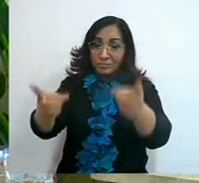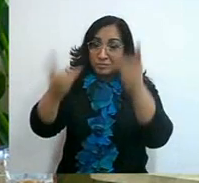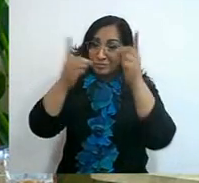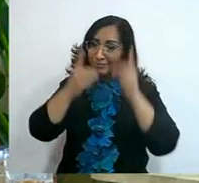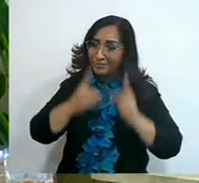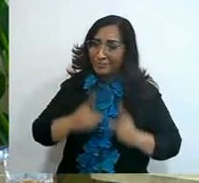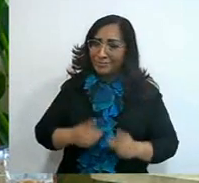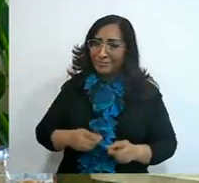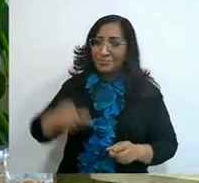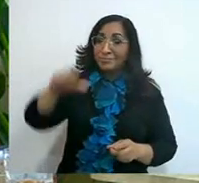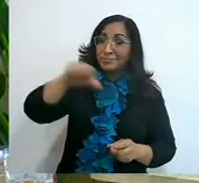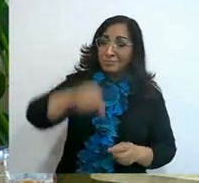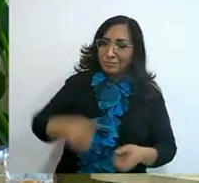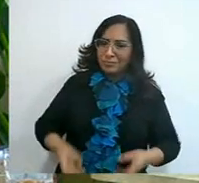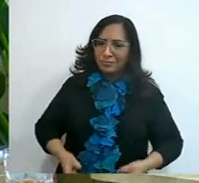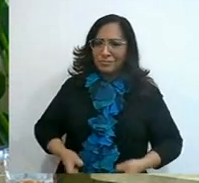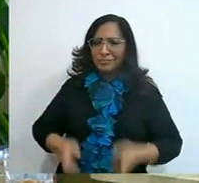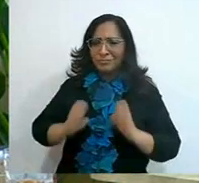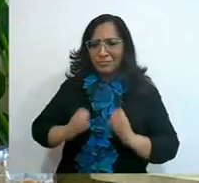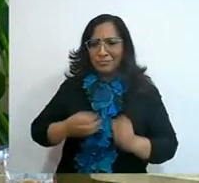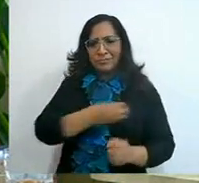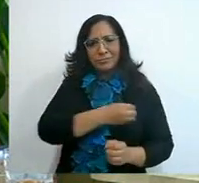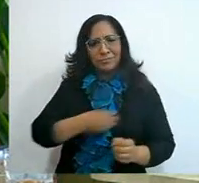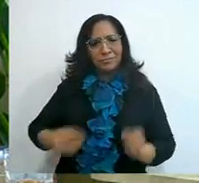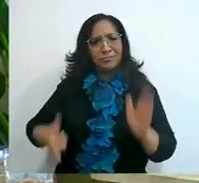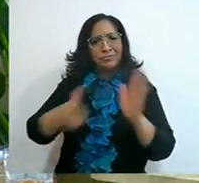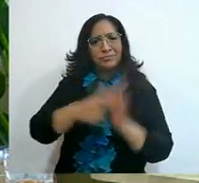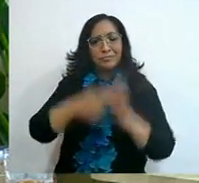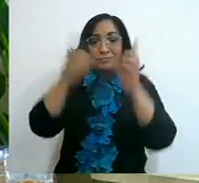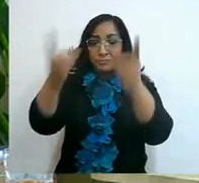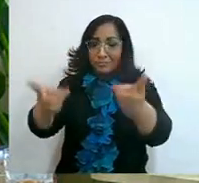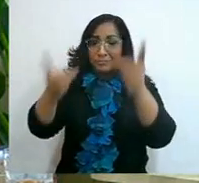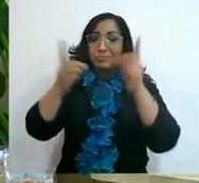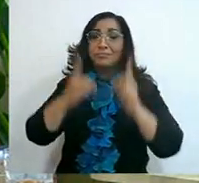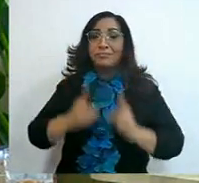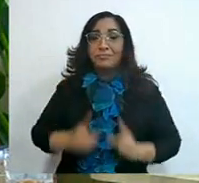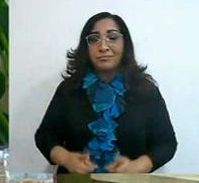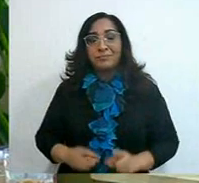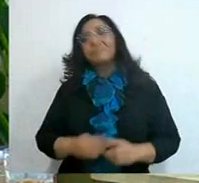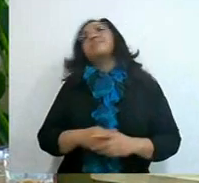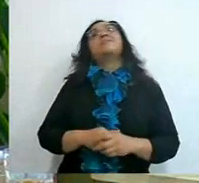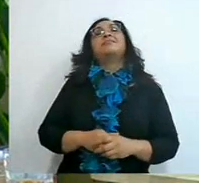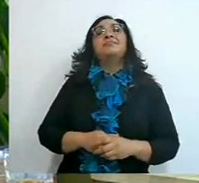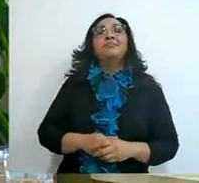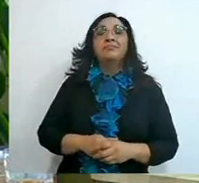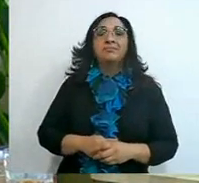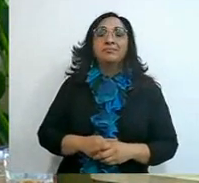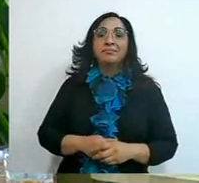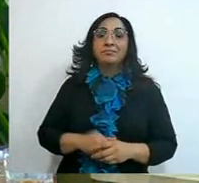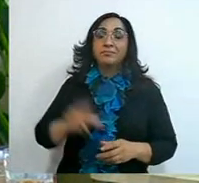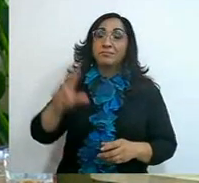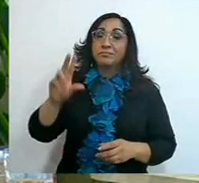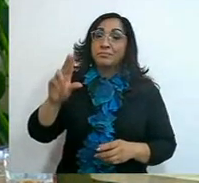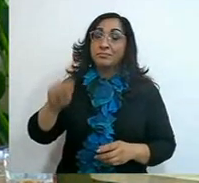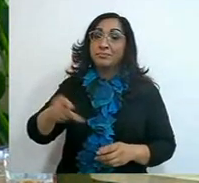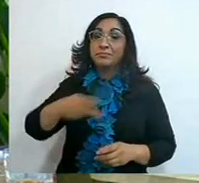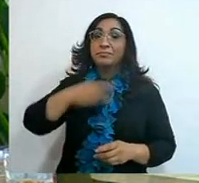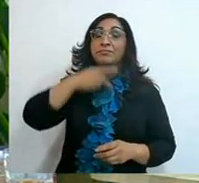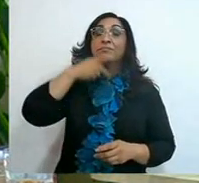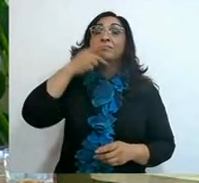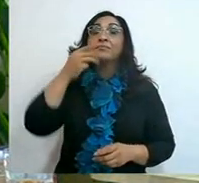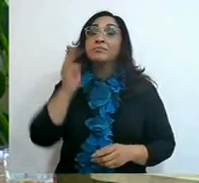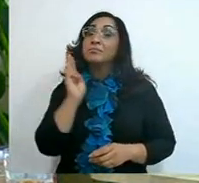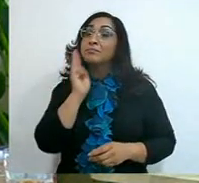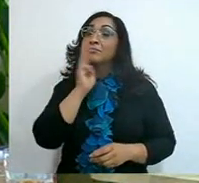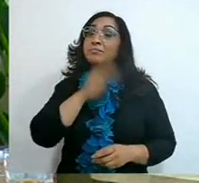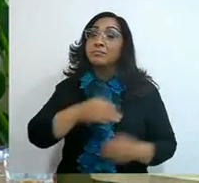Vamos hoy el noveno mandamiento, el no hablarás falso